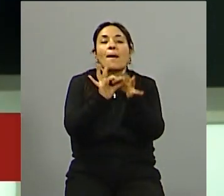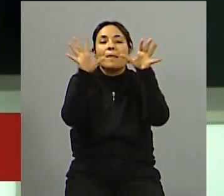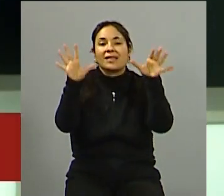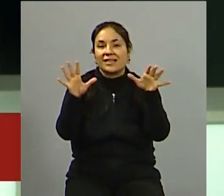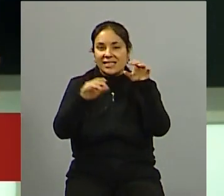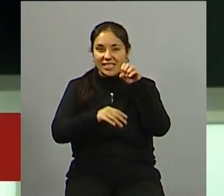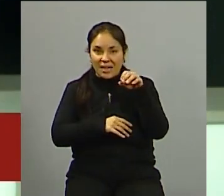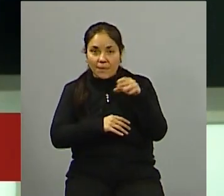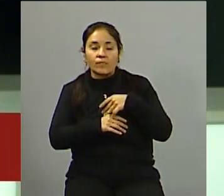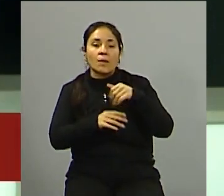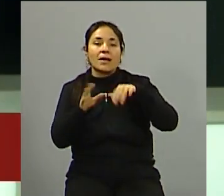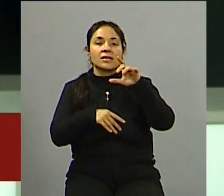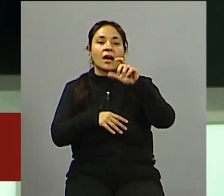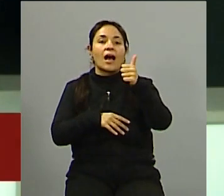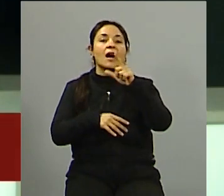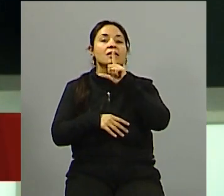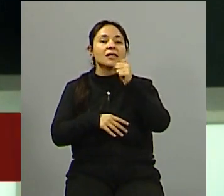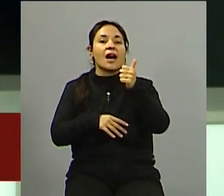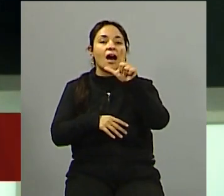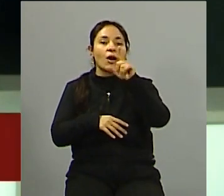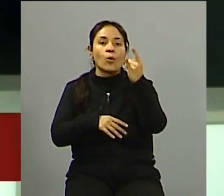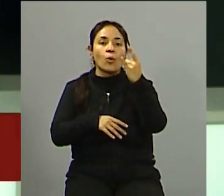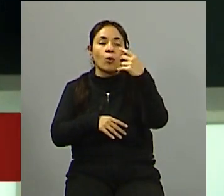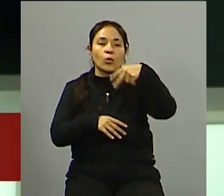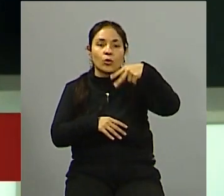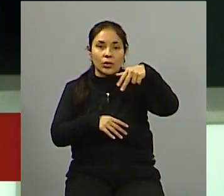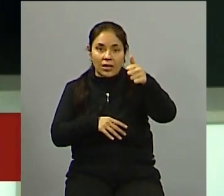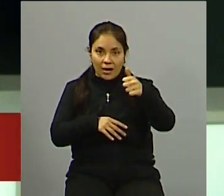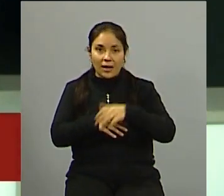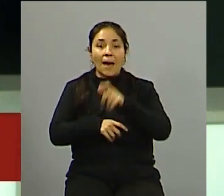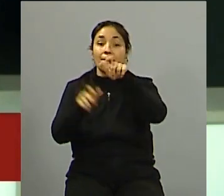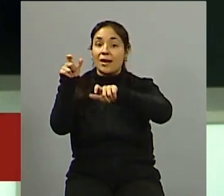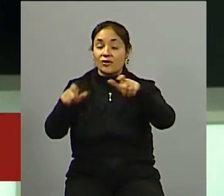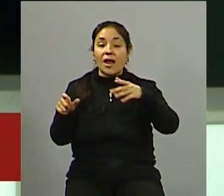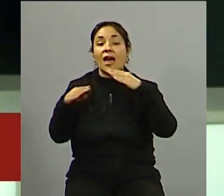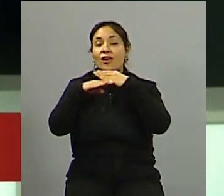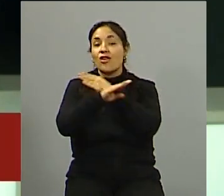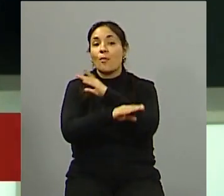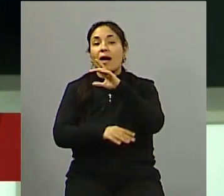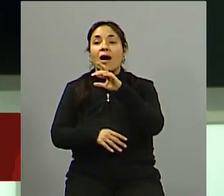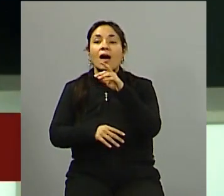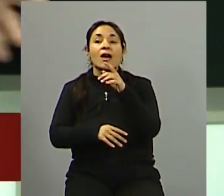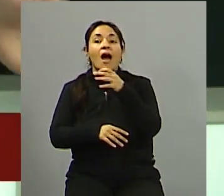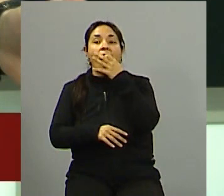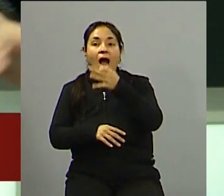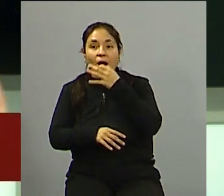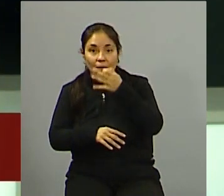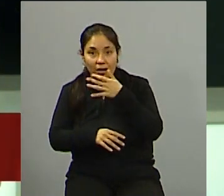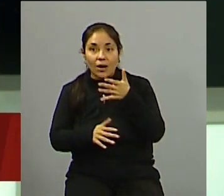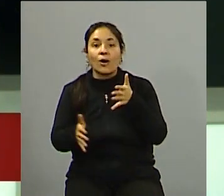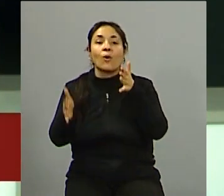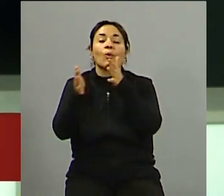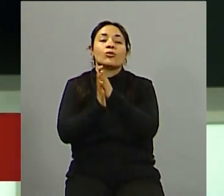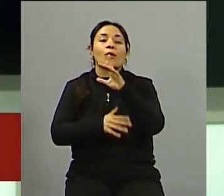Esencialmente, Junts por Catalunya. Obviamente los que hablan catalán me van a tener que disculpar si en mi pronunciación porque no hablo catalán. Juntos por